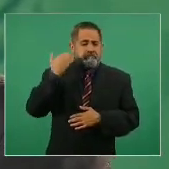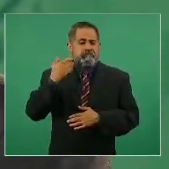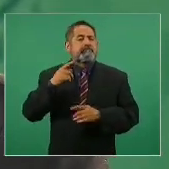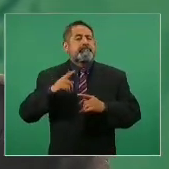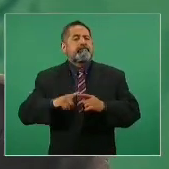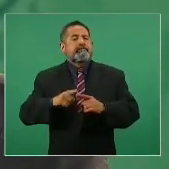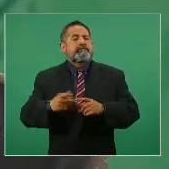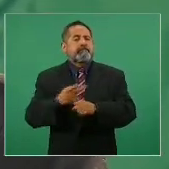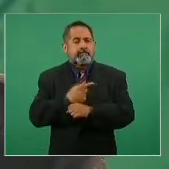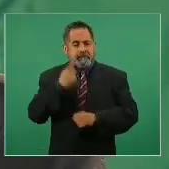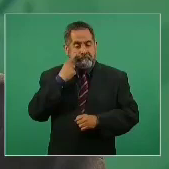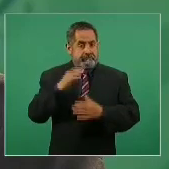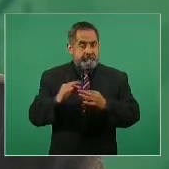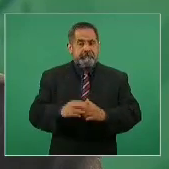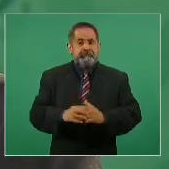que cuando triunfa